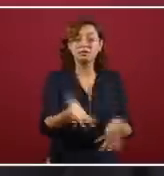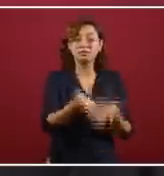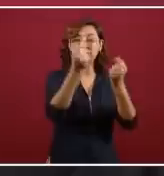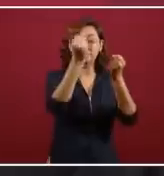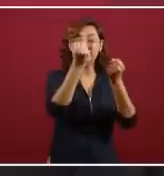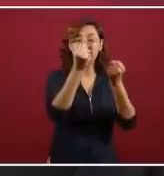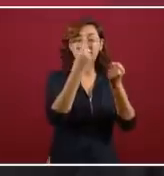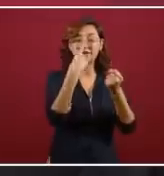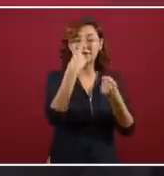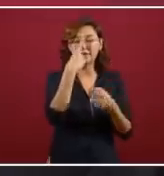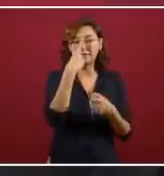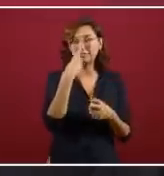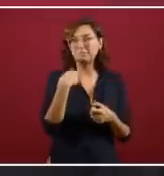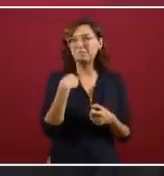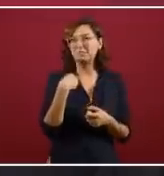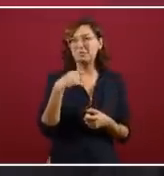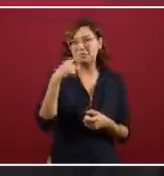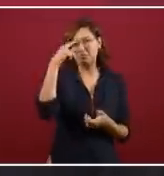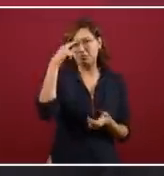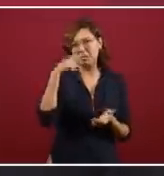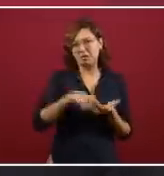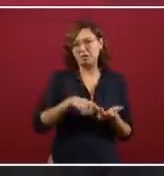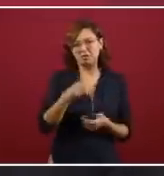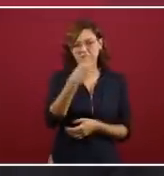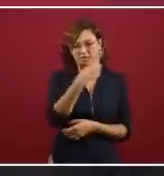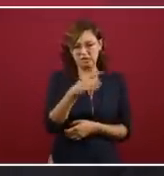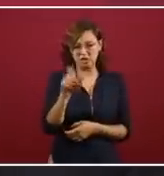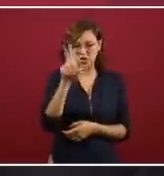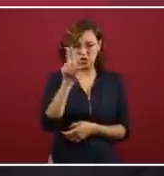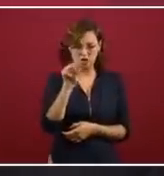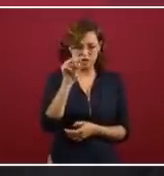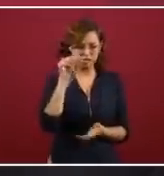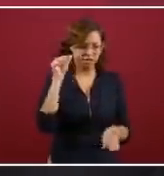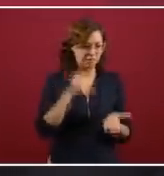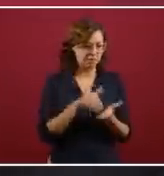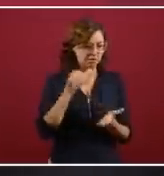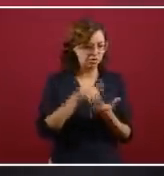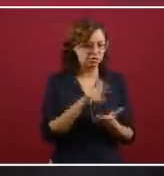si mal no recuerdo, 180 mil millones de pesos.